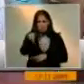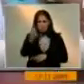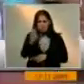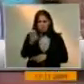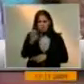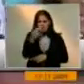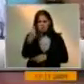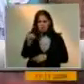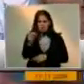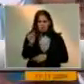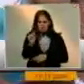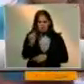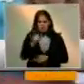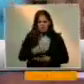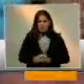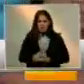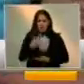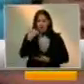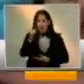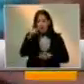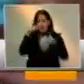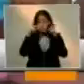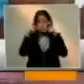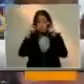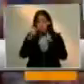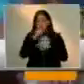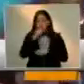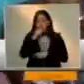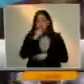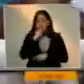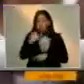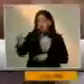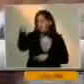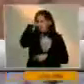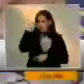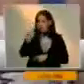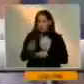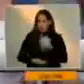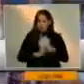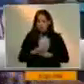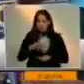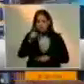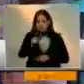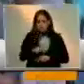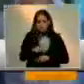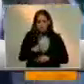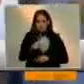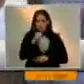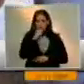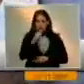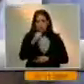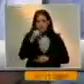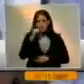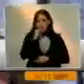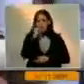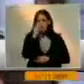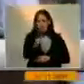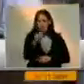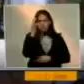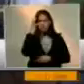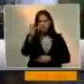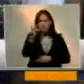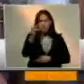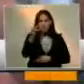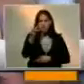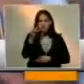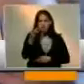la foto? Yo tengo la foto del policía aquí y a mí también, sí, me pegó la cara. A él también le pegó la cara. ¿Cuál es tu nombre? Jenny Arteaga. Y le dije, lo voy a denunciar en fiscalía. Y me dijo, vaya,